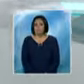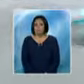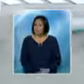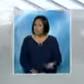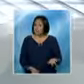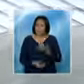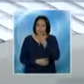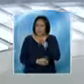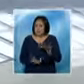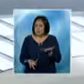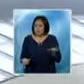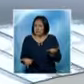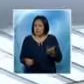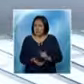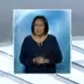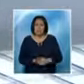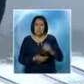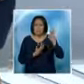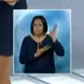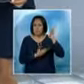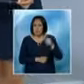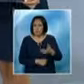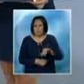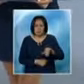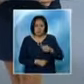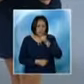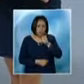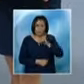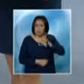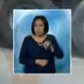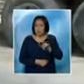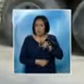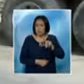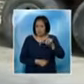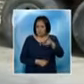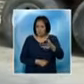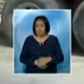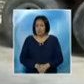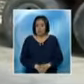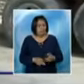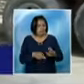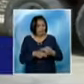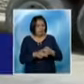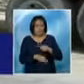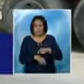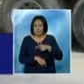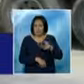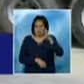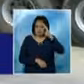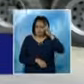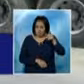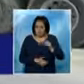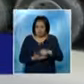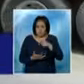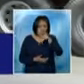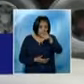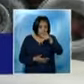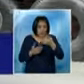qué sucede? ¿Qué está pasando en Piura? Julián Rivera nos informa. En breves minutos la policía procederá a abrir